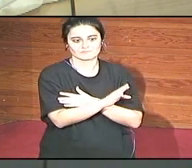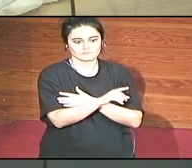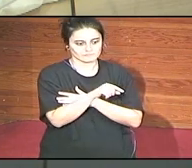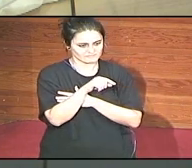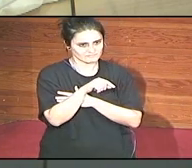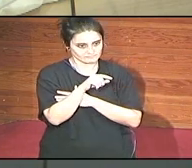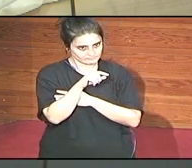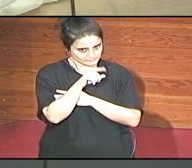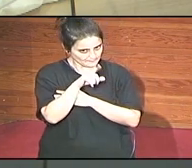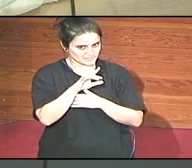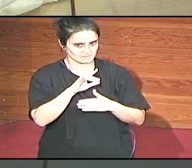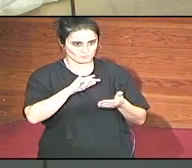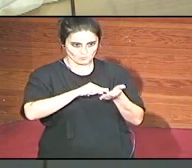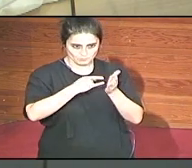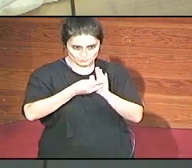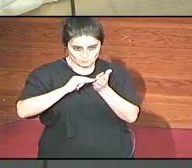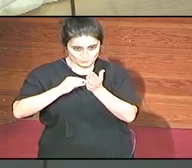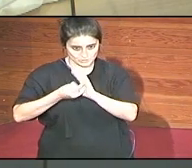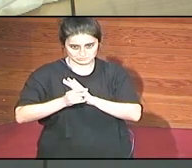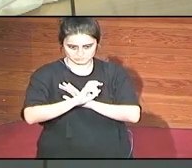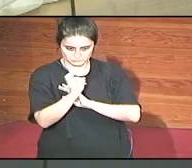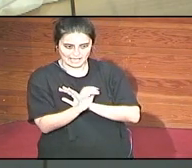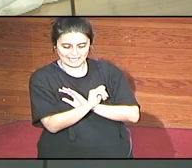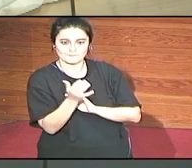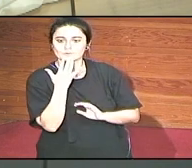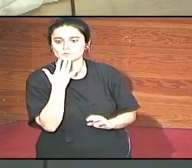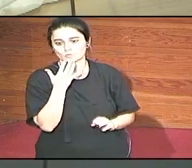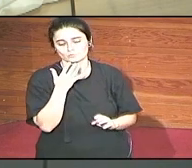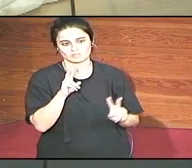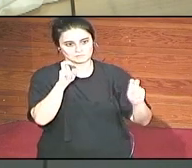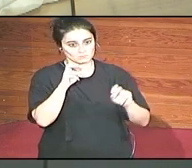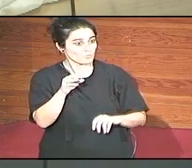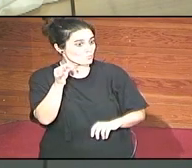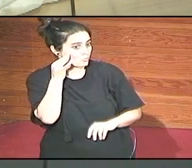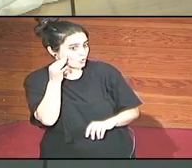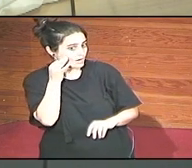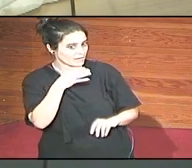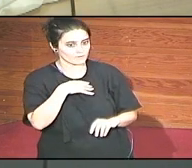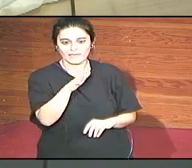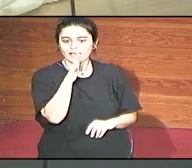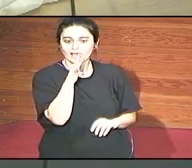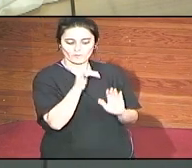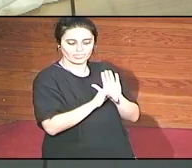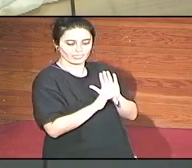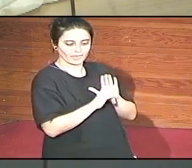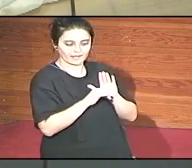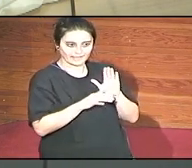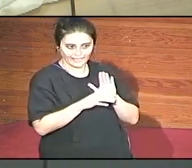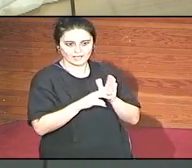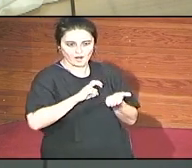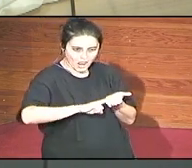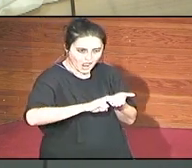en cuanto a conseguir que las mujeres por ejemplo tengan acceso a agua potable más cercano no sé